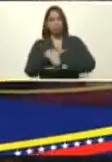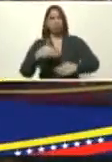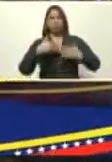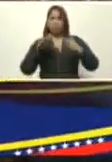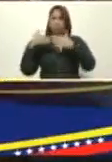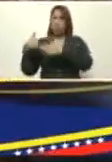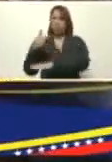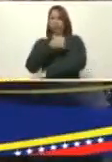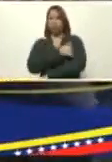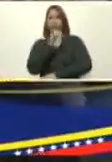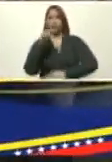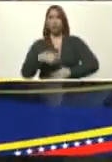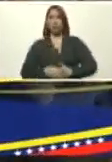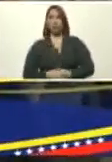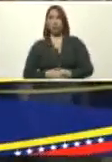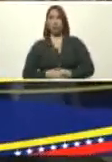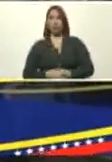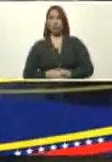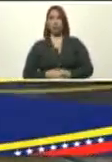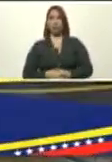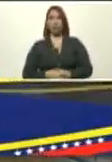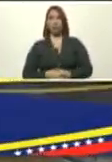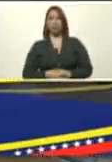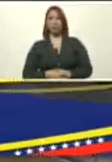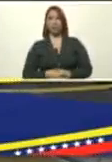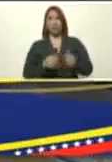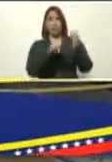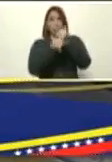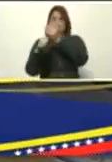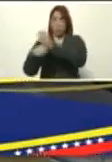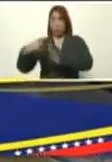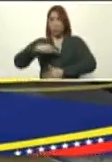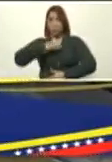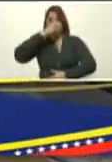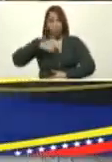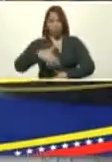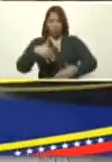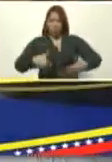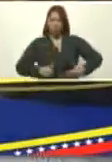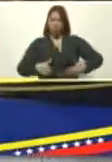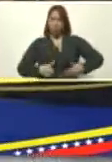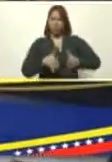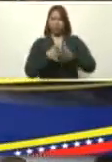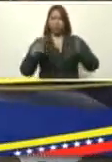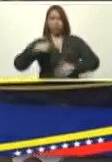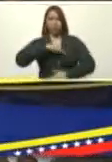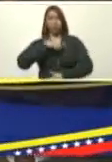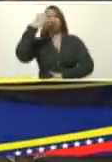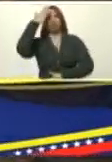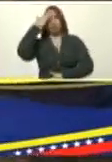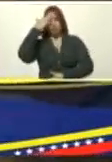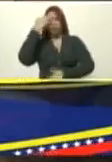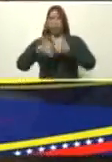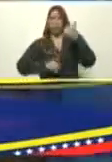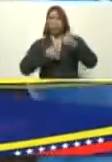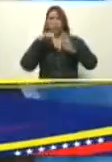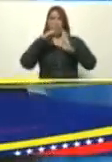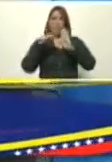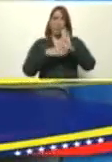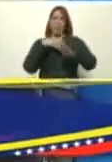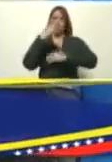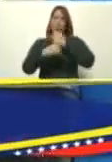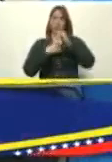que usted había conseguido para nuestro pueblo, con tanto esfuerzo, porque sabemos las condiciones